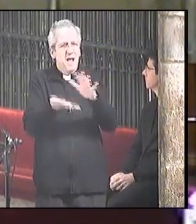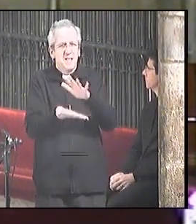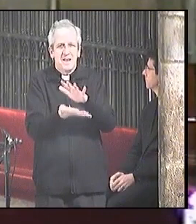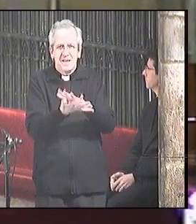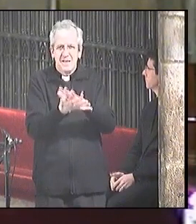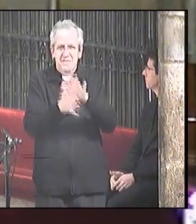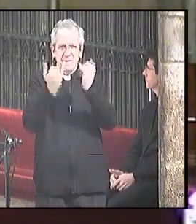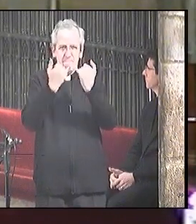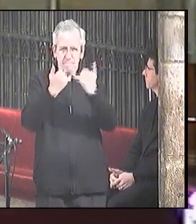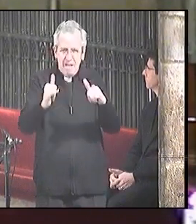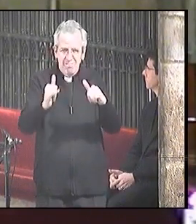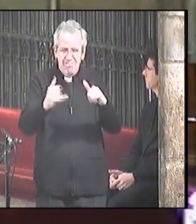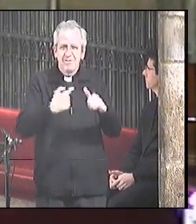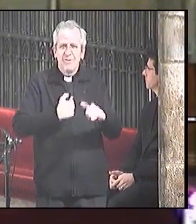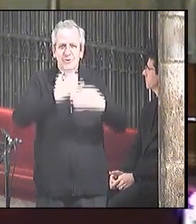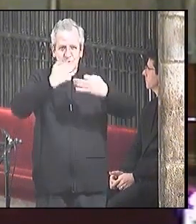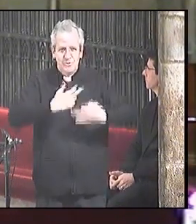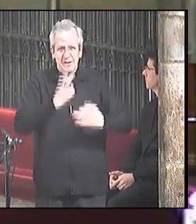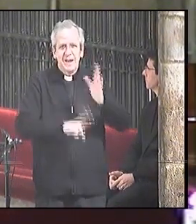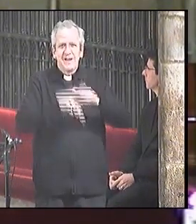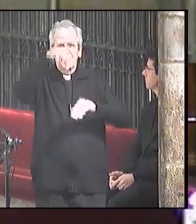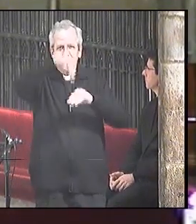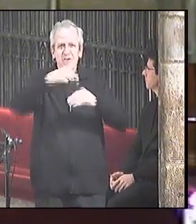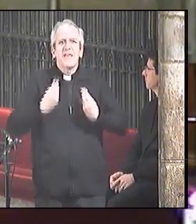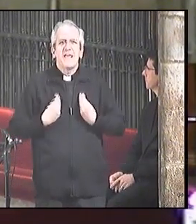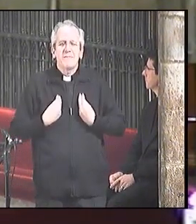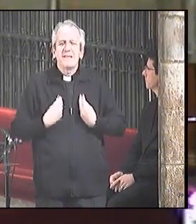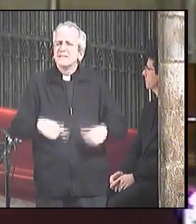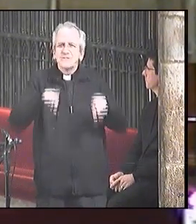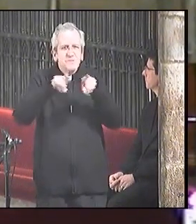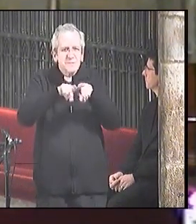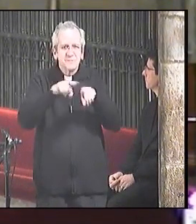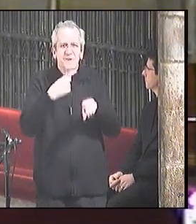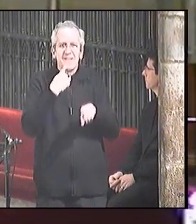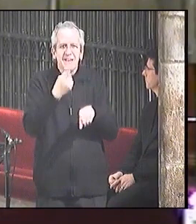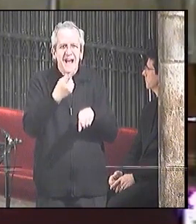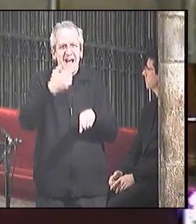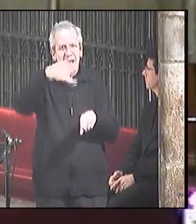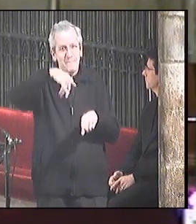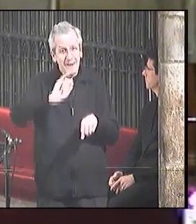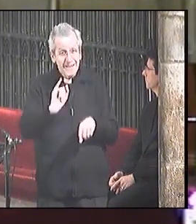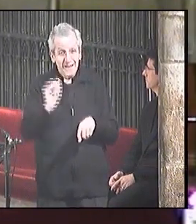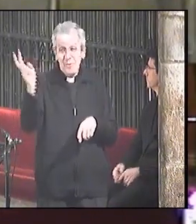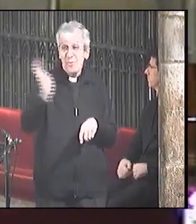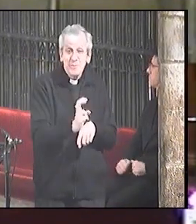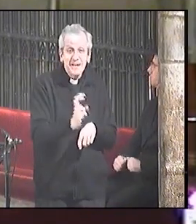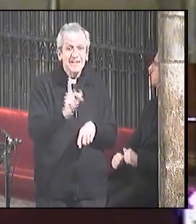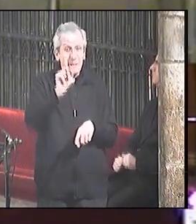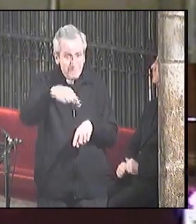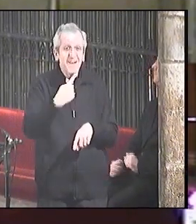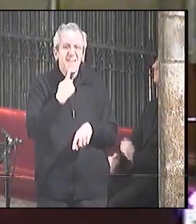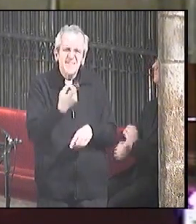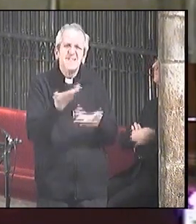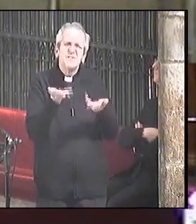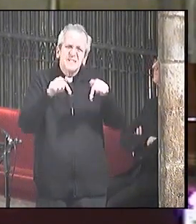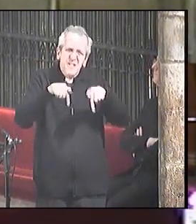vida. ¿Crees eso? Y eso mismo le dirá también a María, cuando acuda a María, que le dice también, si